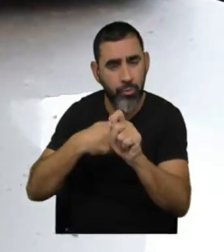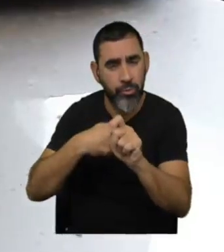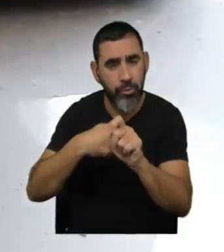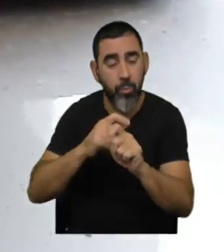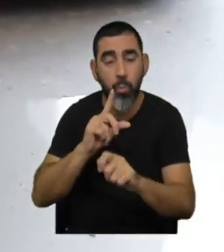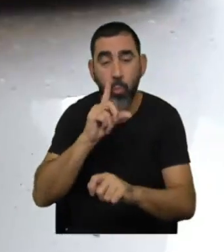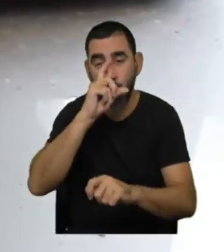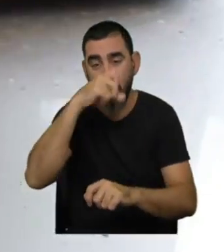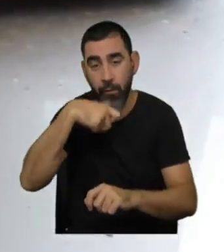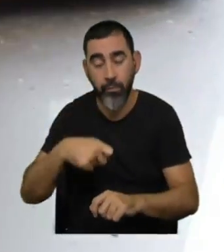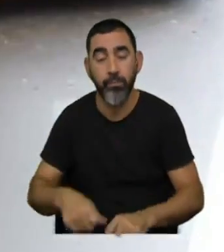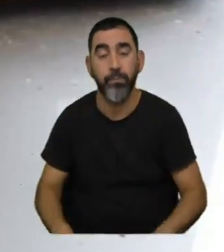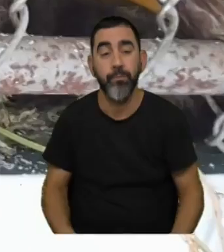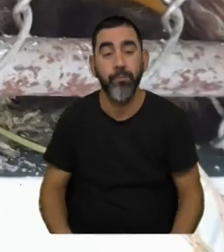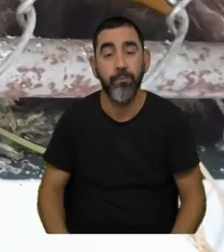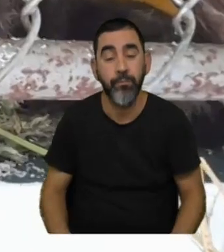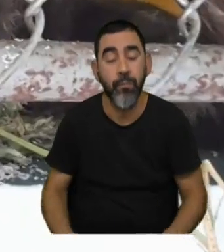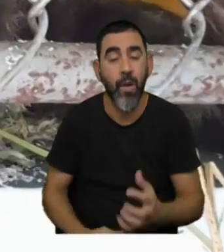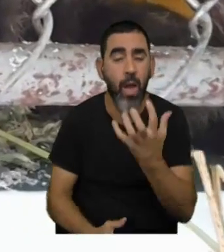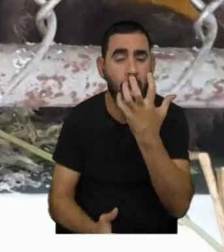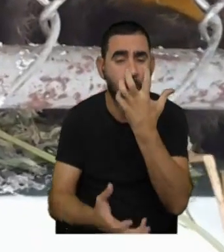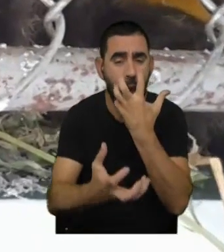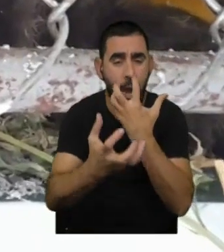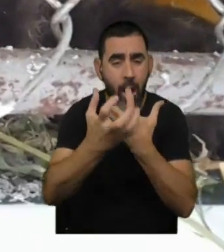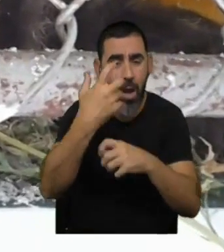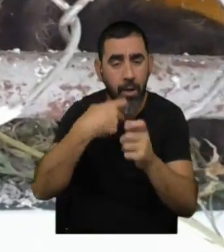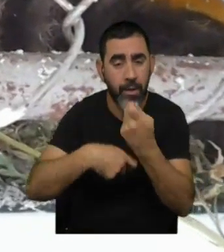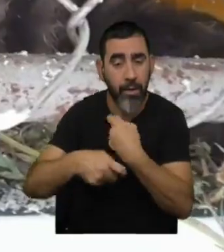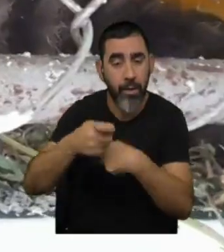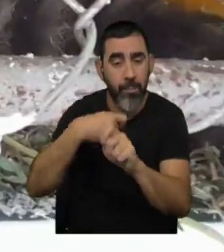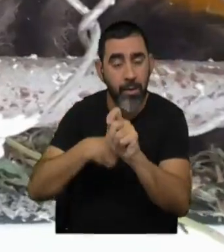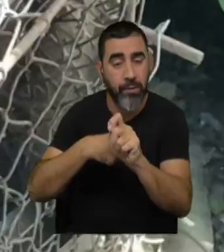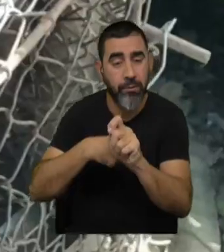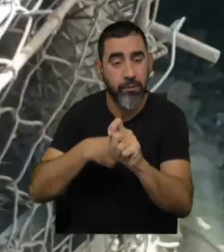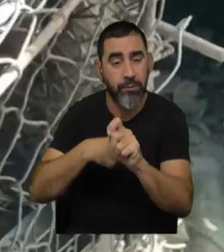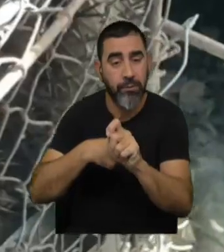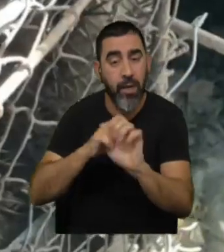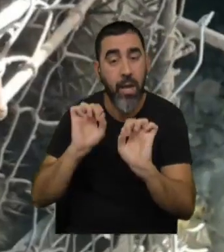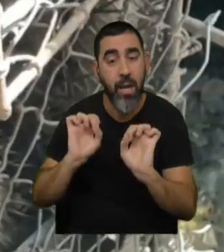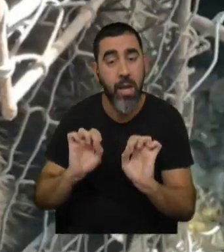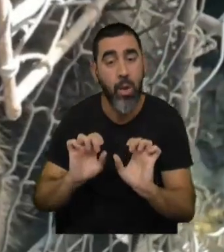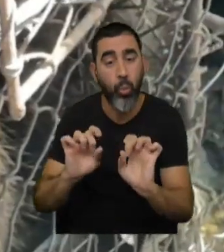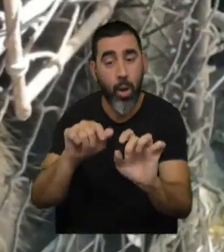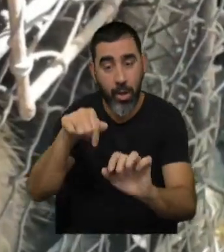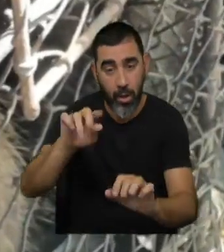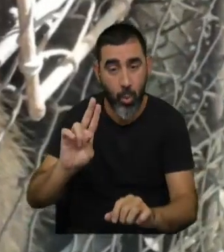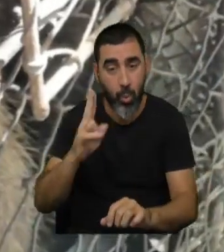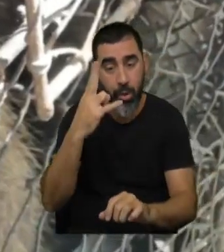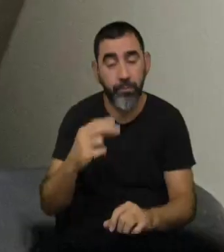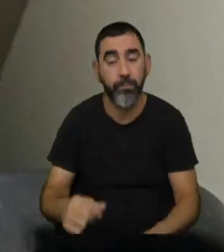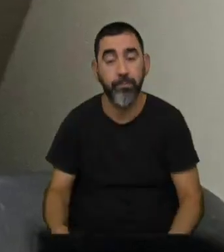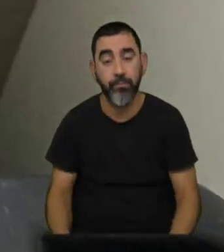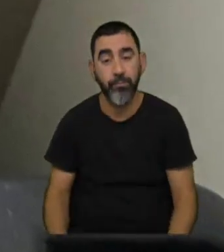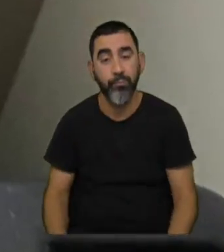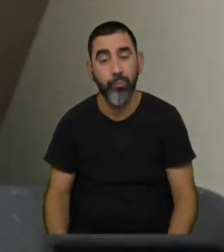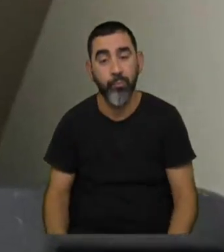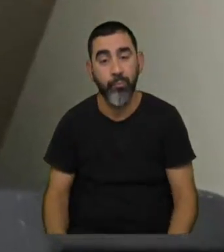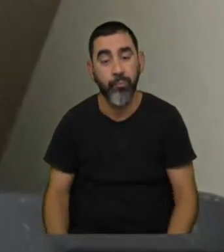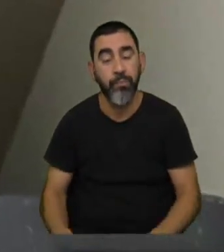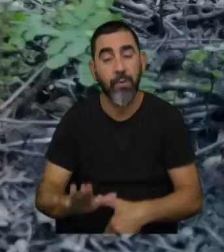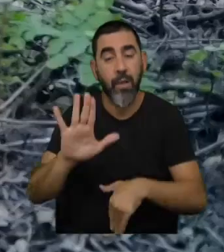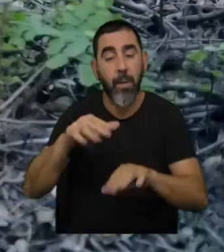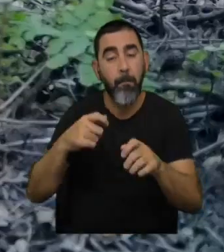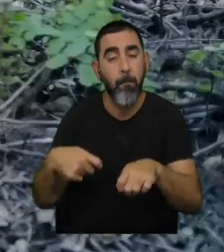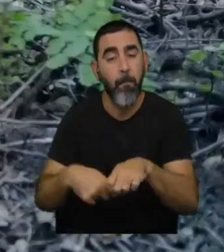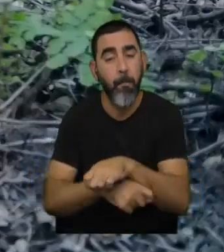en Montevideo y que las especies que están siendo traficadas son especies que son nativas, entonces podemos estimar que la mayor parte del